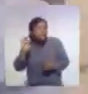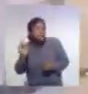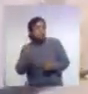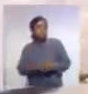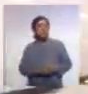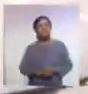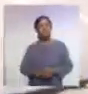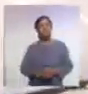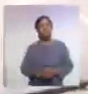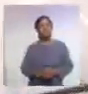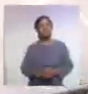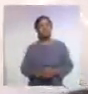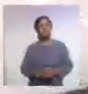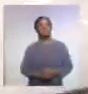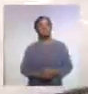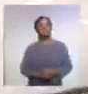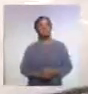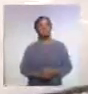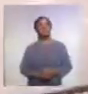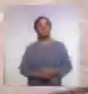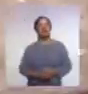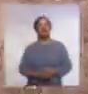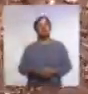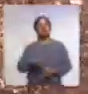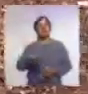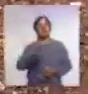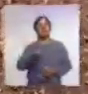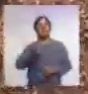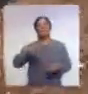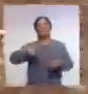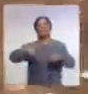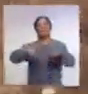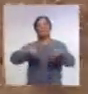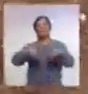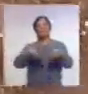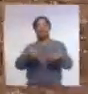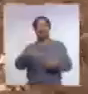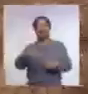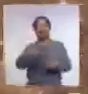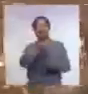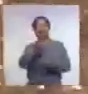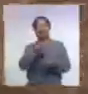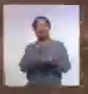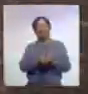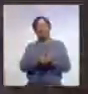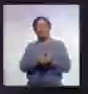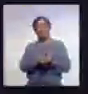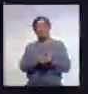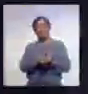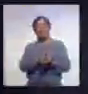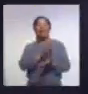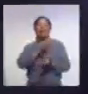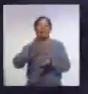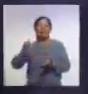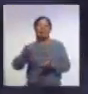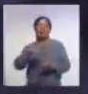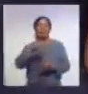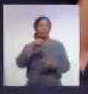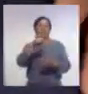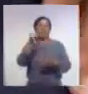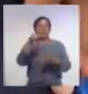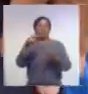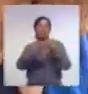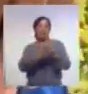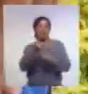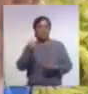podríamos decretar que una niña o un niño es susceptible de adopción. Tampoco es que va a ser la regla general para todos los casos, pero bueno. En un